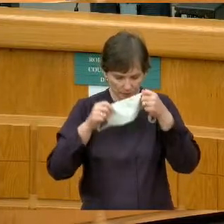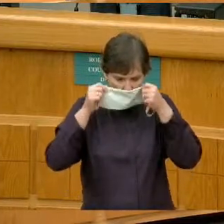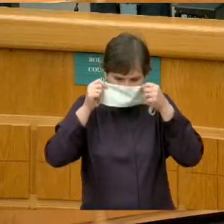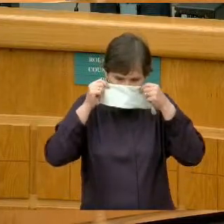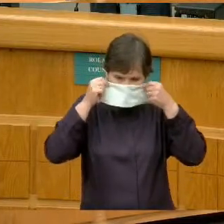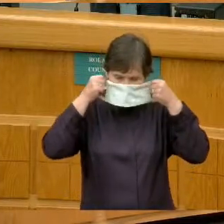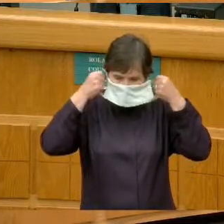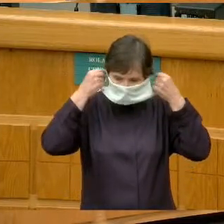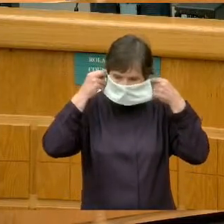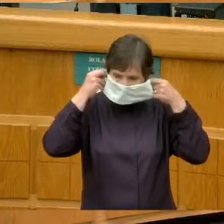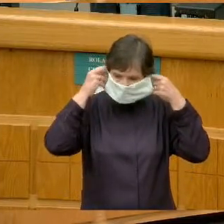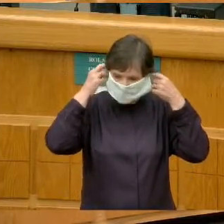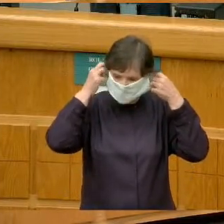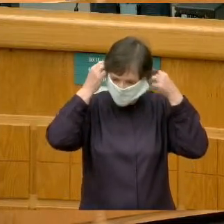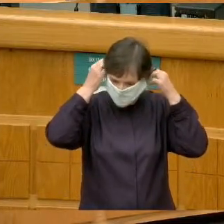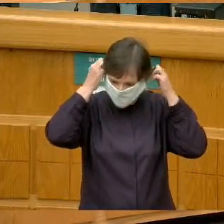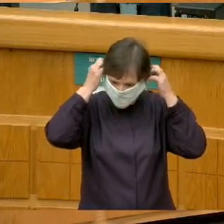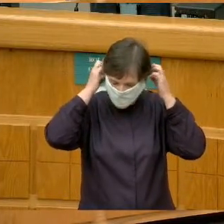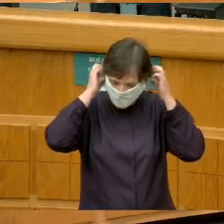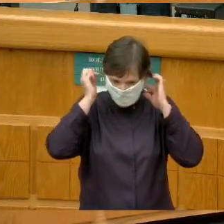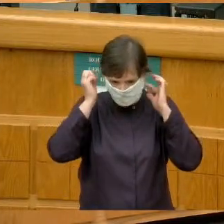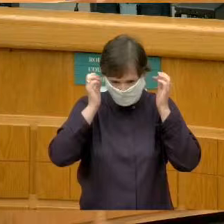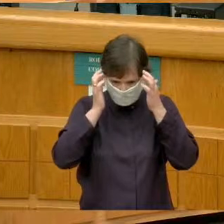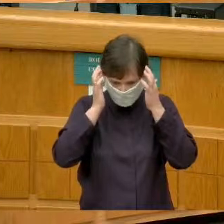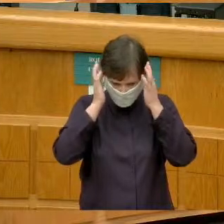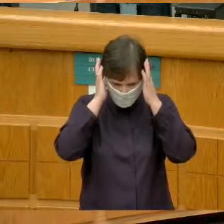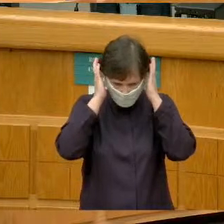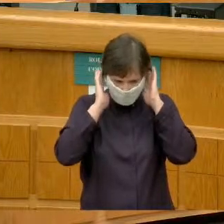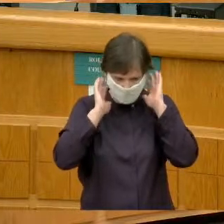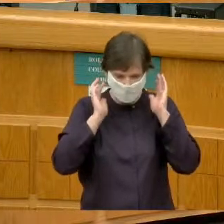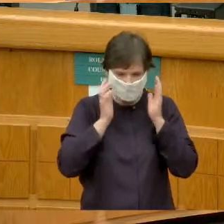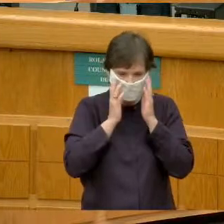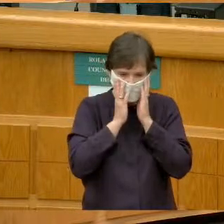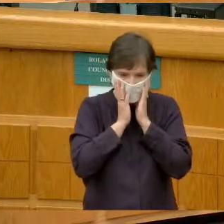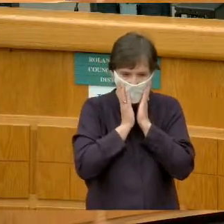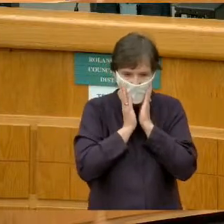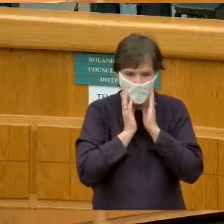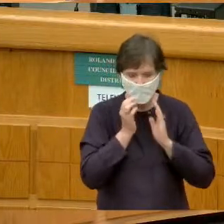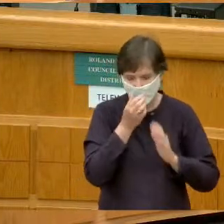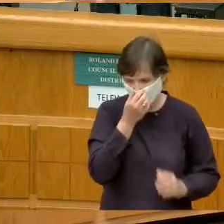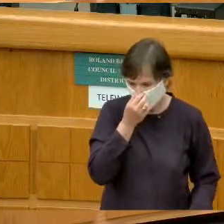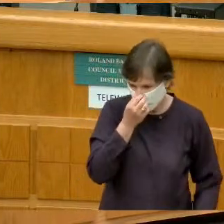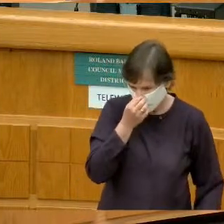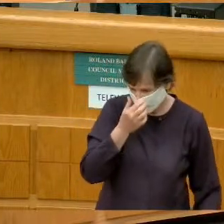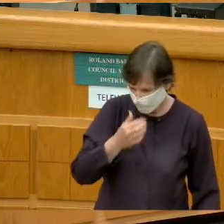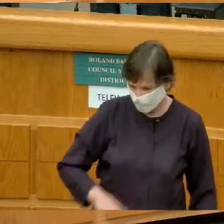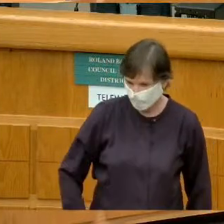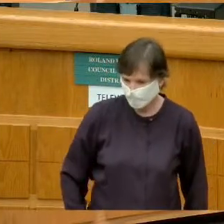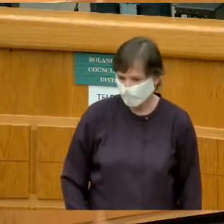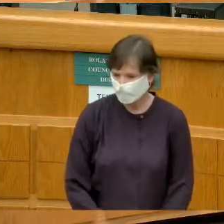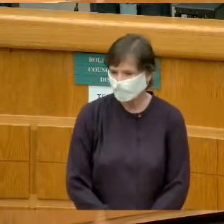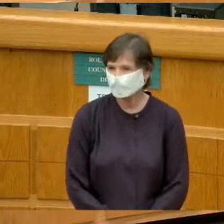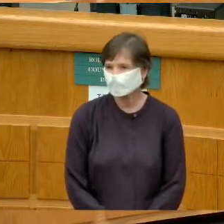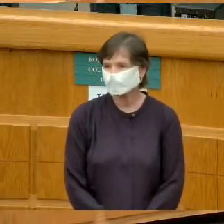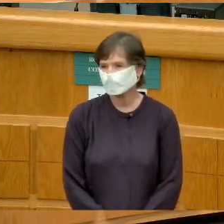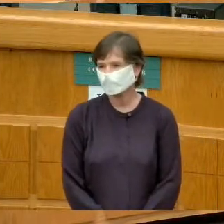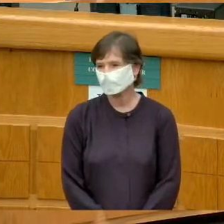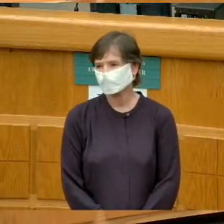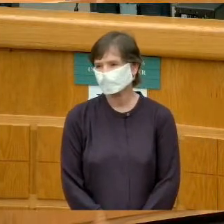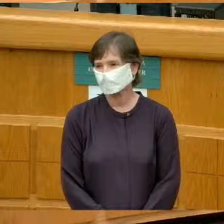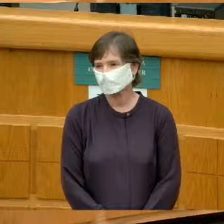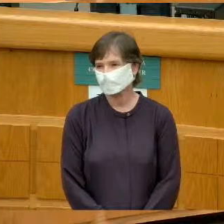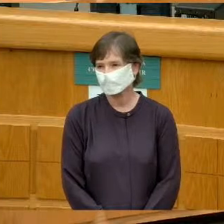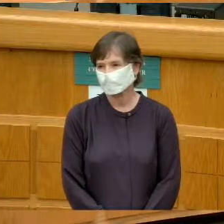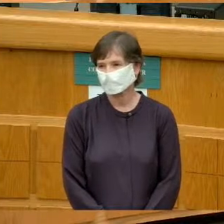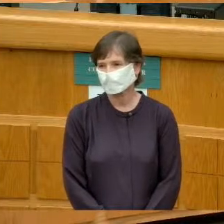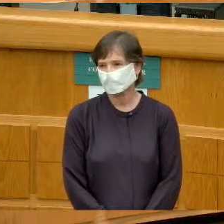durar tanto. En marzo estaba a punto de irme, pero sucedió algo y mi partida se retrasó, pero aún no tenía la intención de quedarme. Durante los siguientes 3 meses